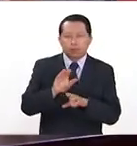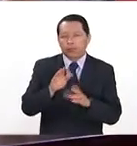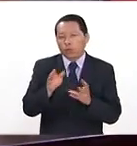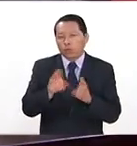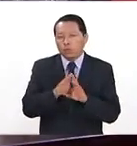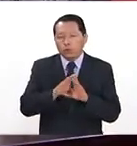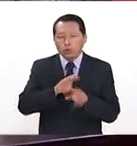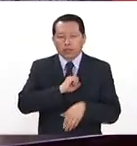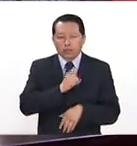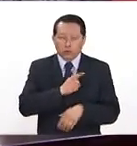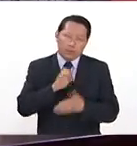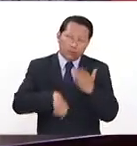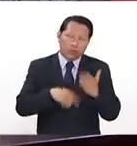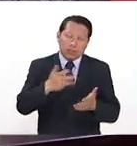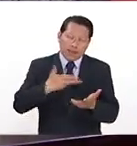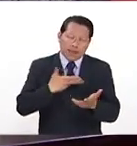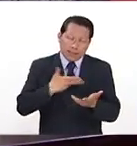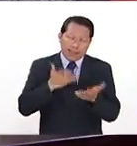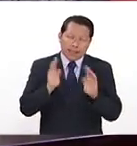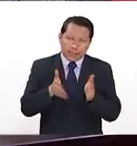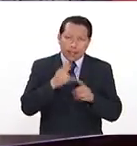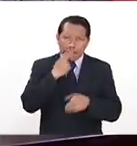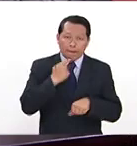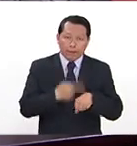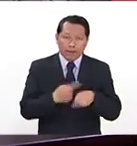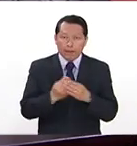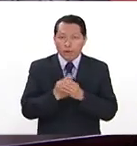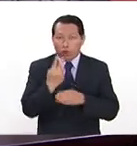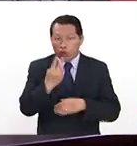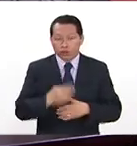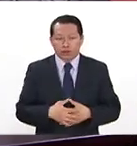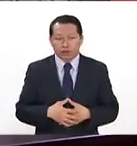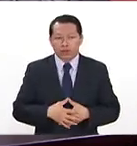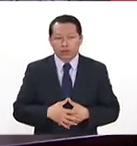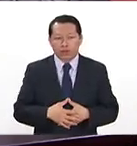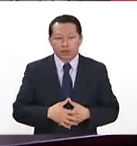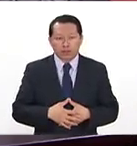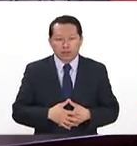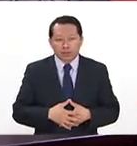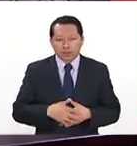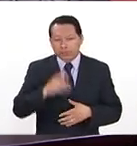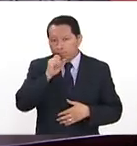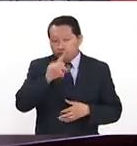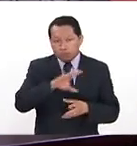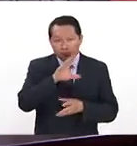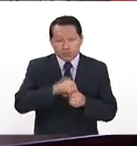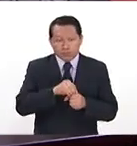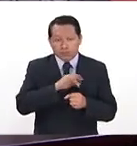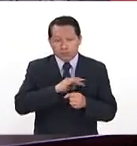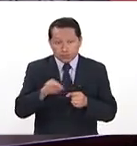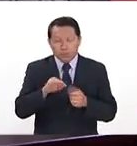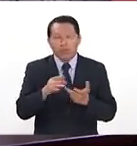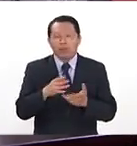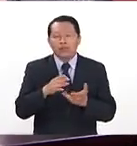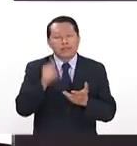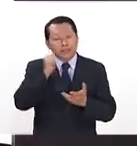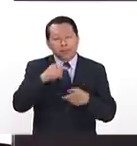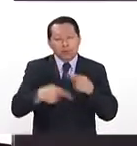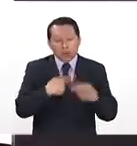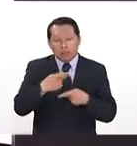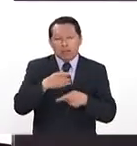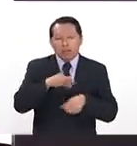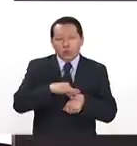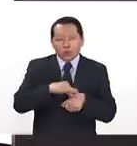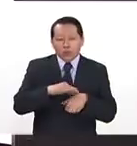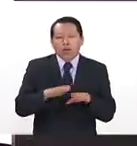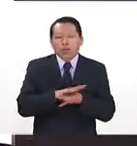ya ha adquirido o que ya tiene el problema de la diabetes tipo 2? Todo a final de cuentas, cuando me preguntan, doctora, ¿qué puede modificar los